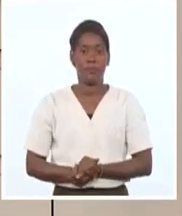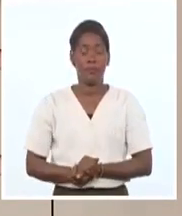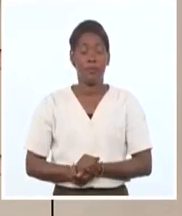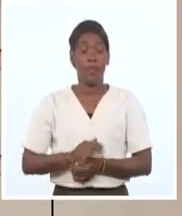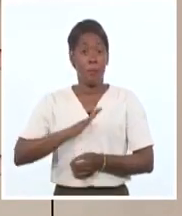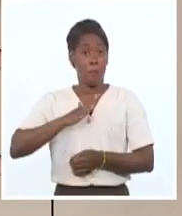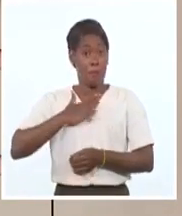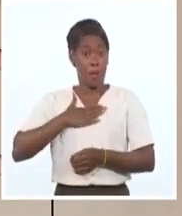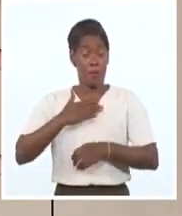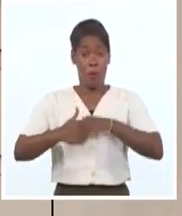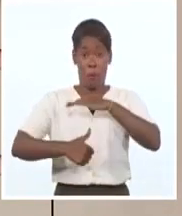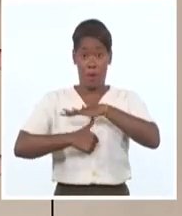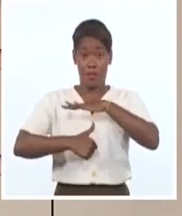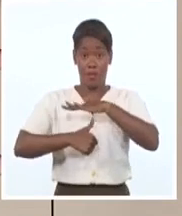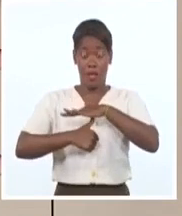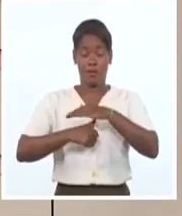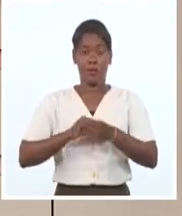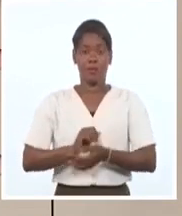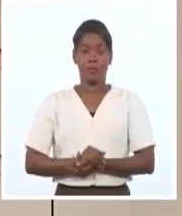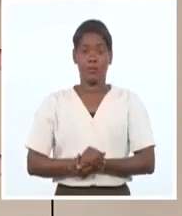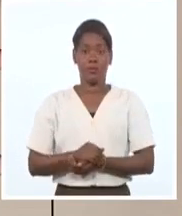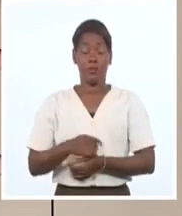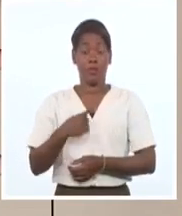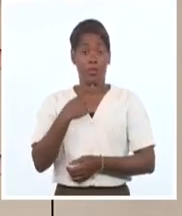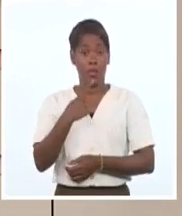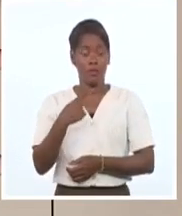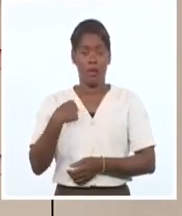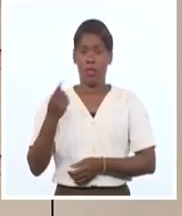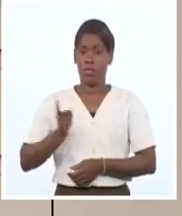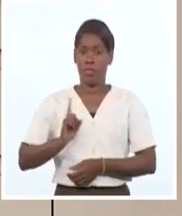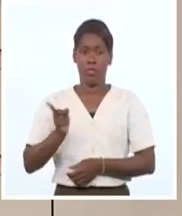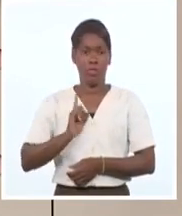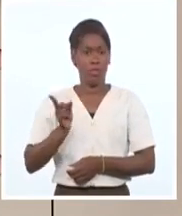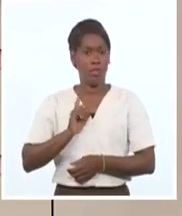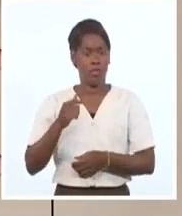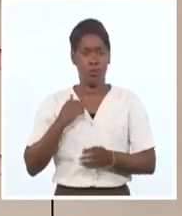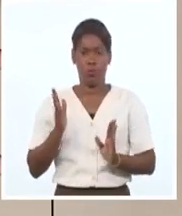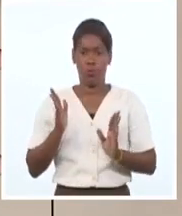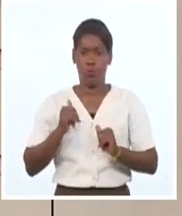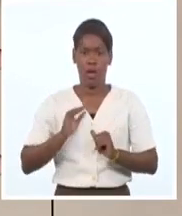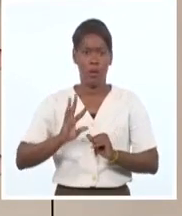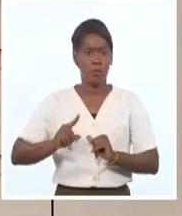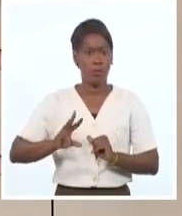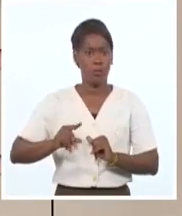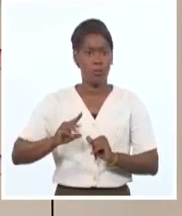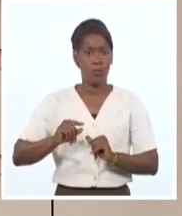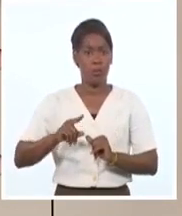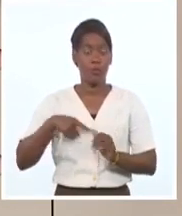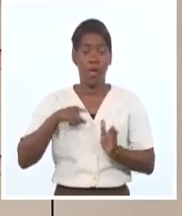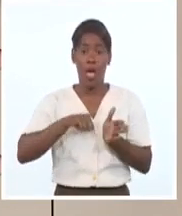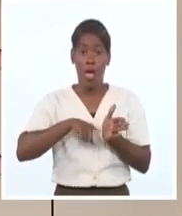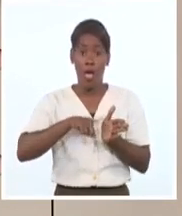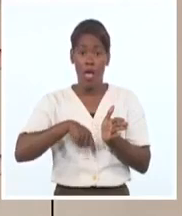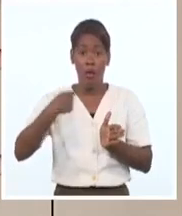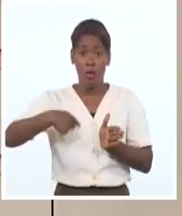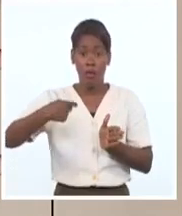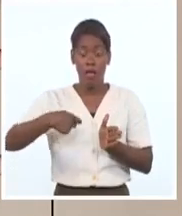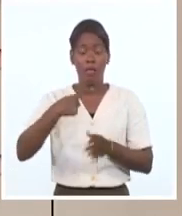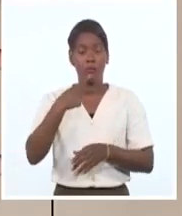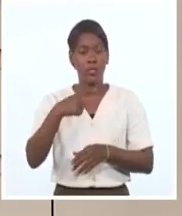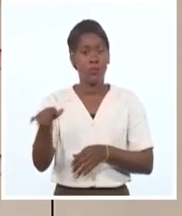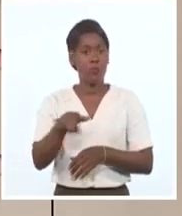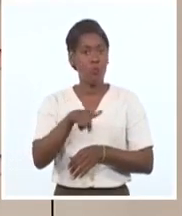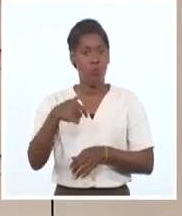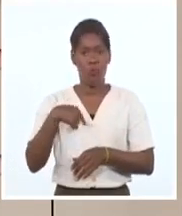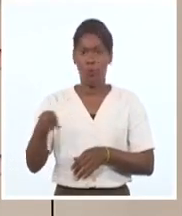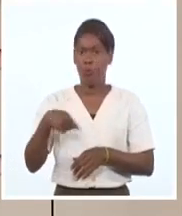tanto el ex banquero y mandatario ecuatoriano Guillermo Lazo y el presidente dominicano Luis Abinader han dicho